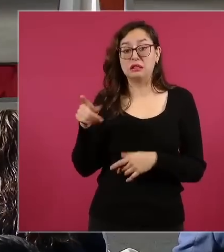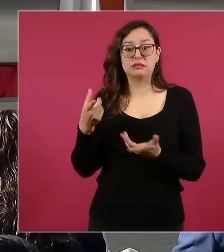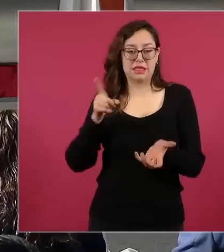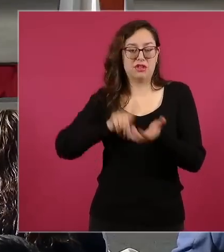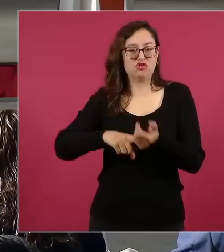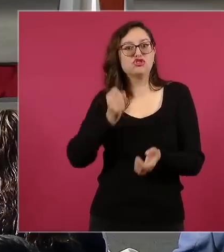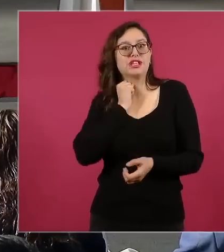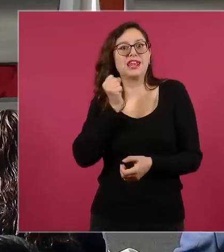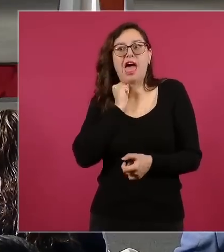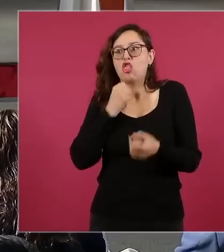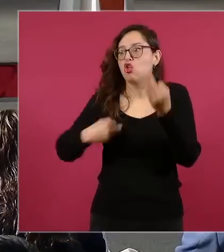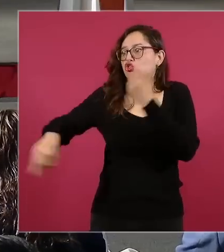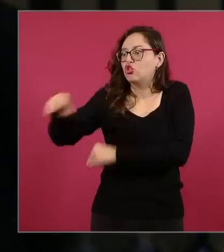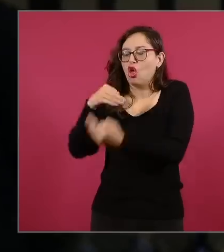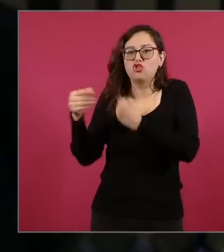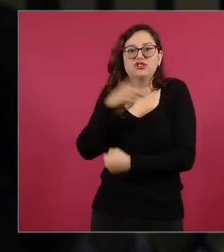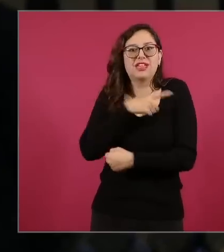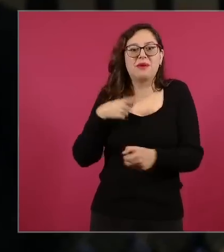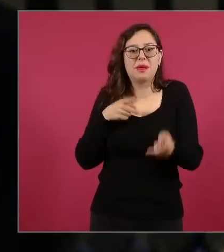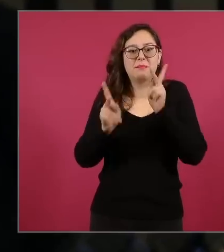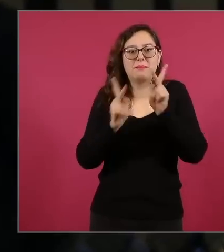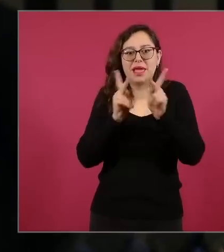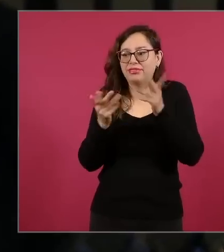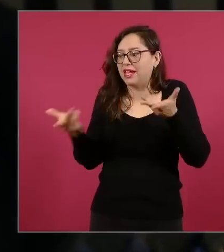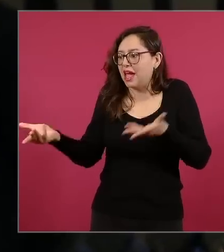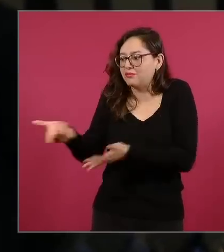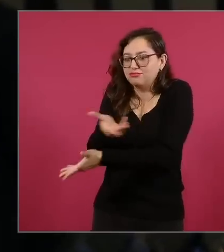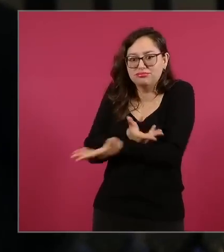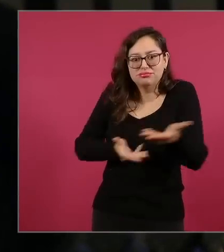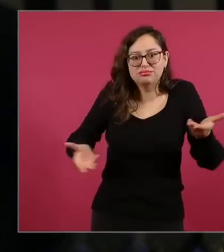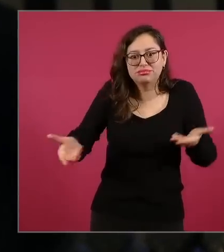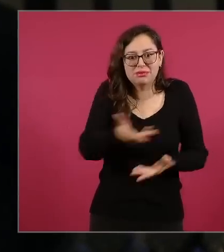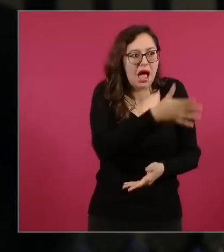legislador, ¿sí? Ese es su trabajo.